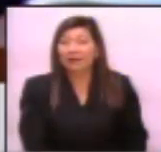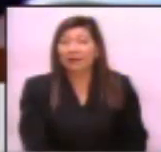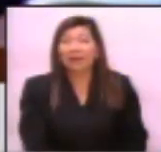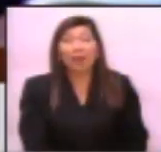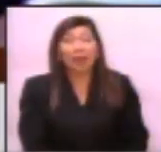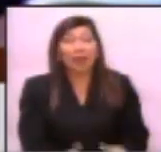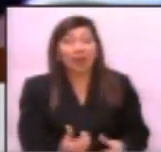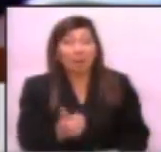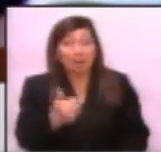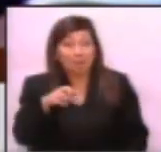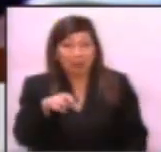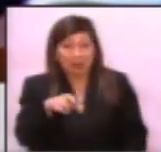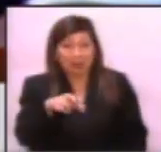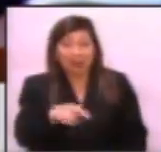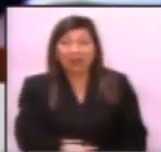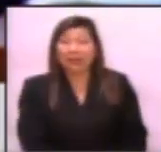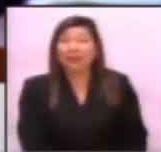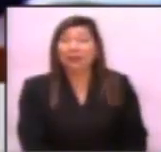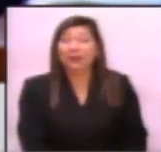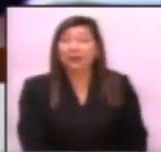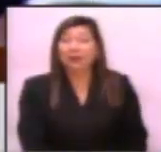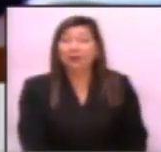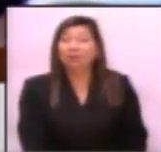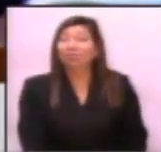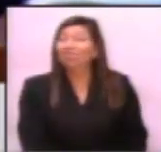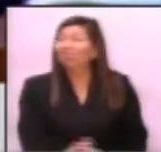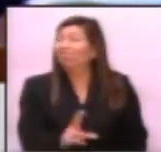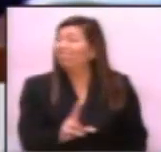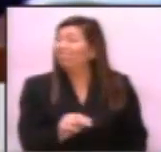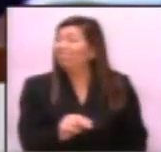el Partido de Acción Popular no